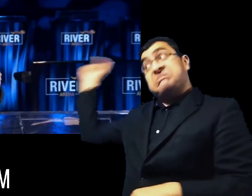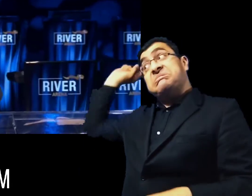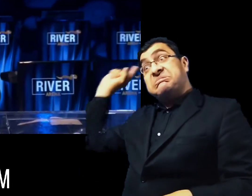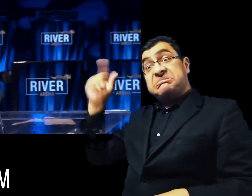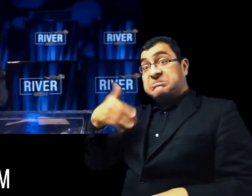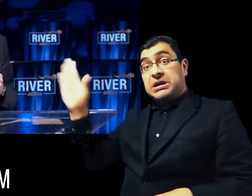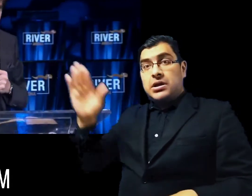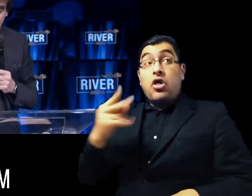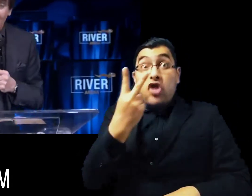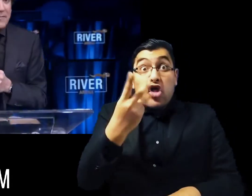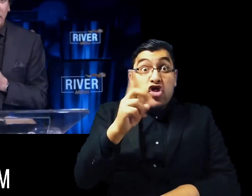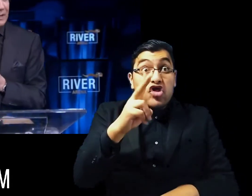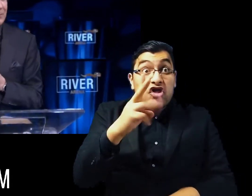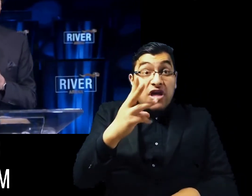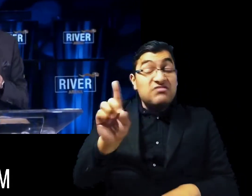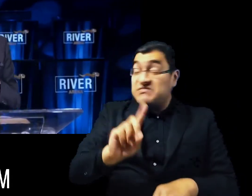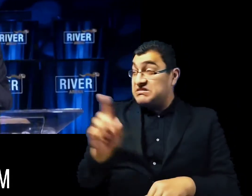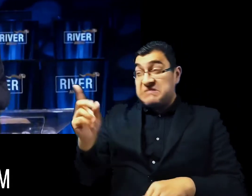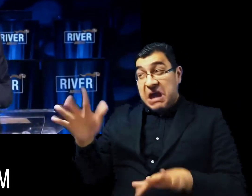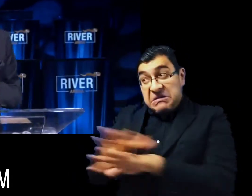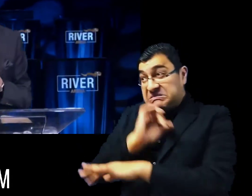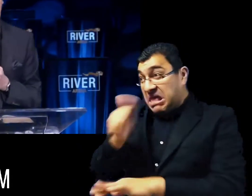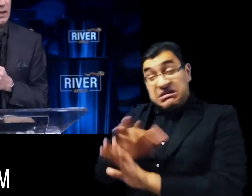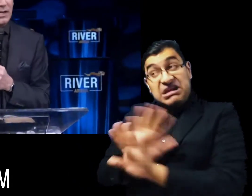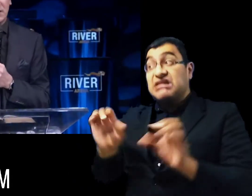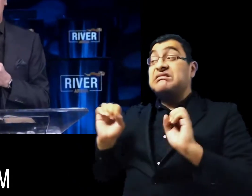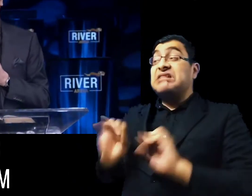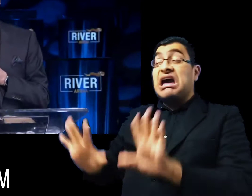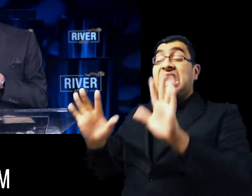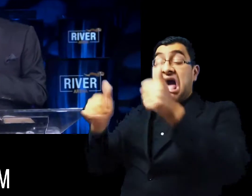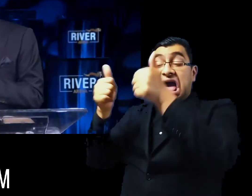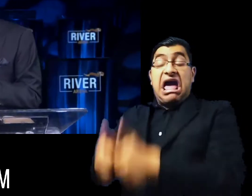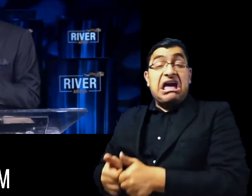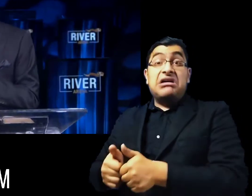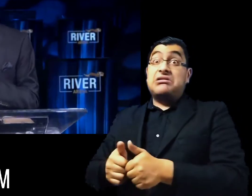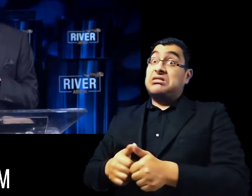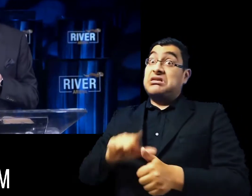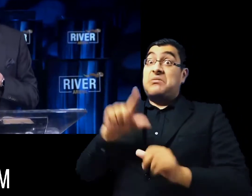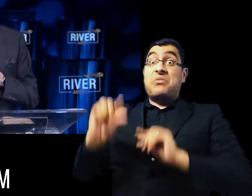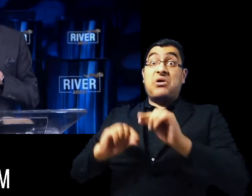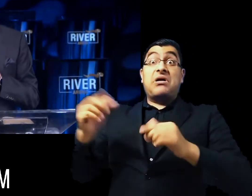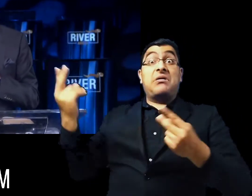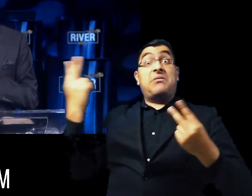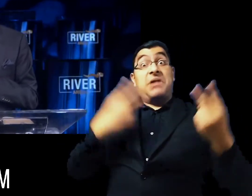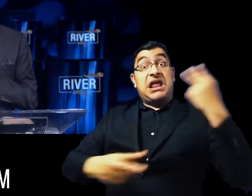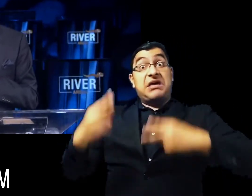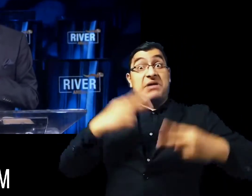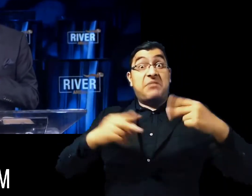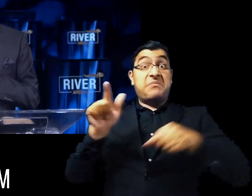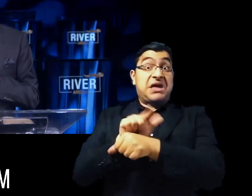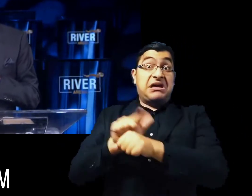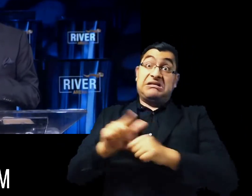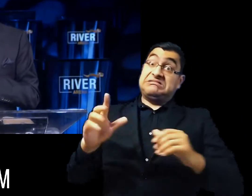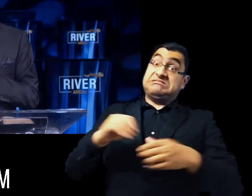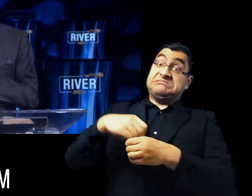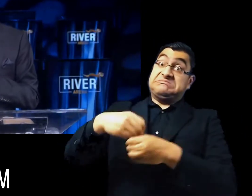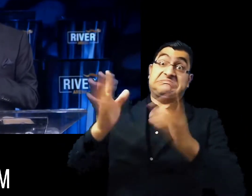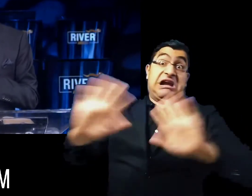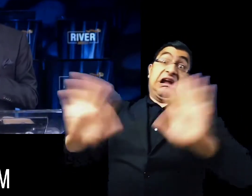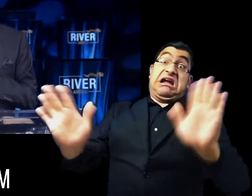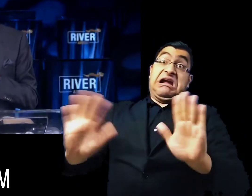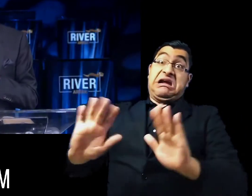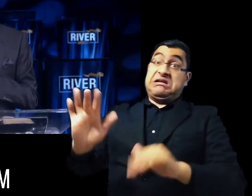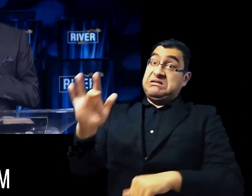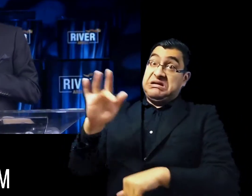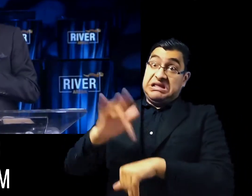par de domingos? Sí, si no cambia rápido, dice, porque si los deja quedarse, se te empieza a llenar de gente como él. No hay que dejarlo que